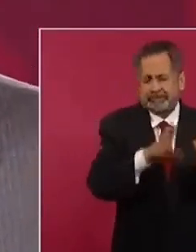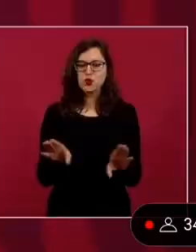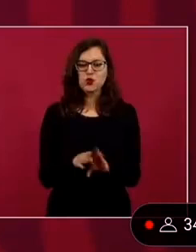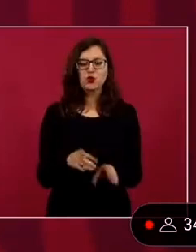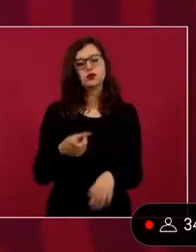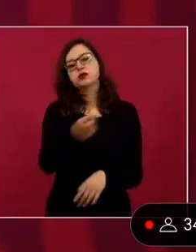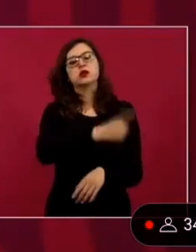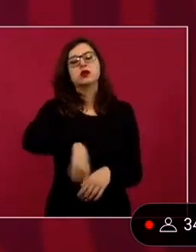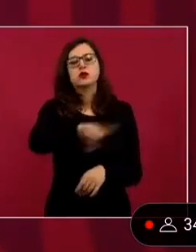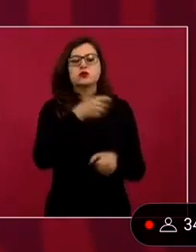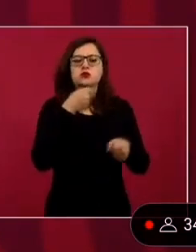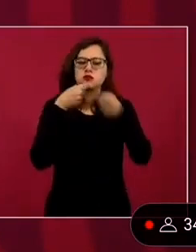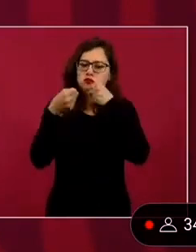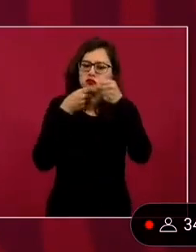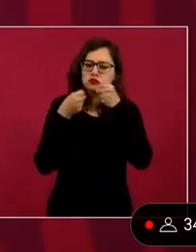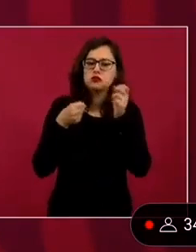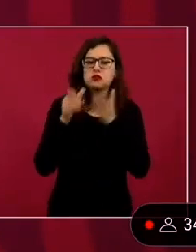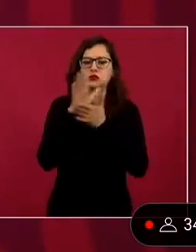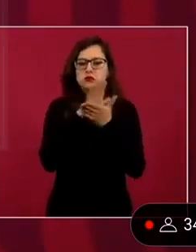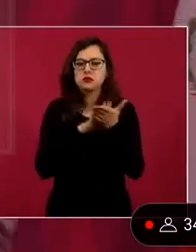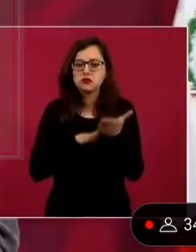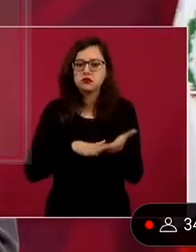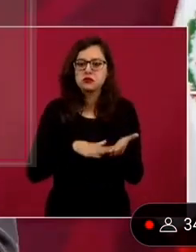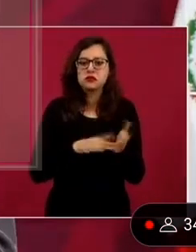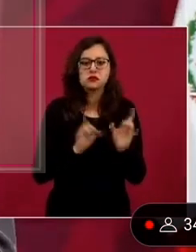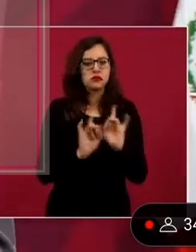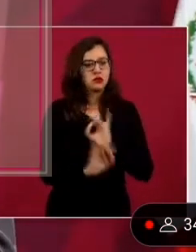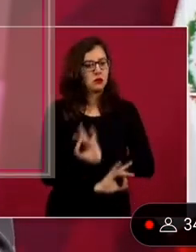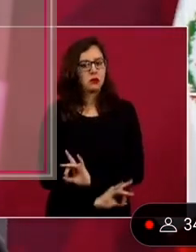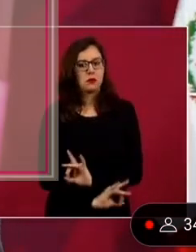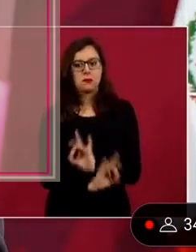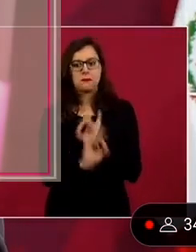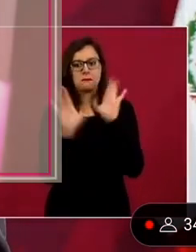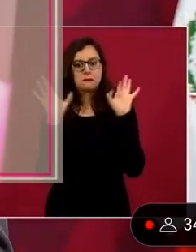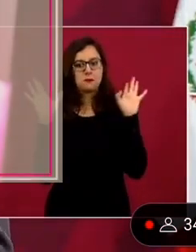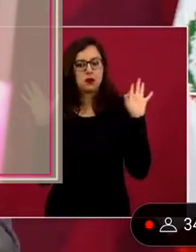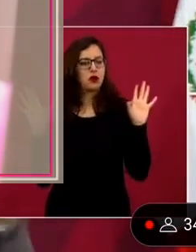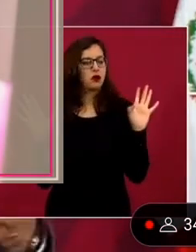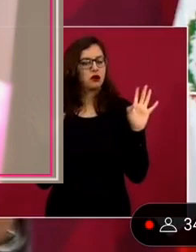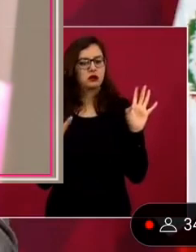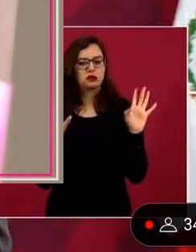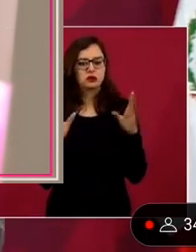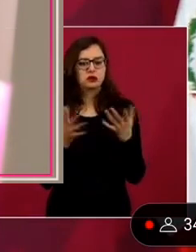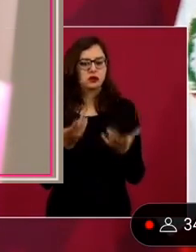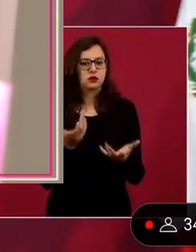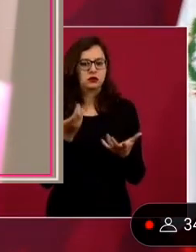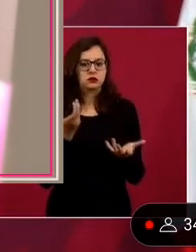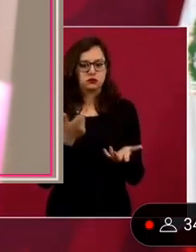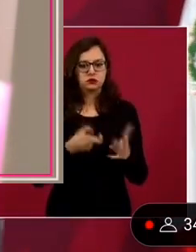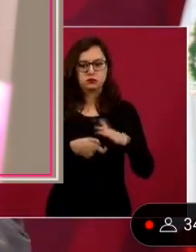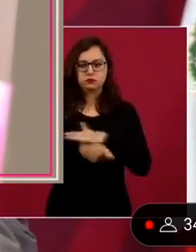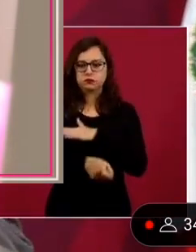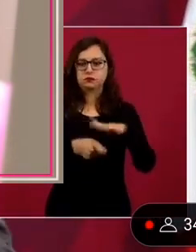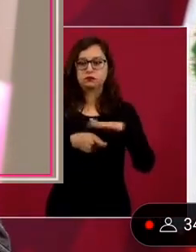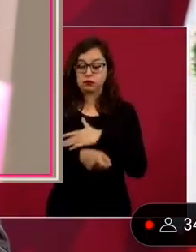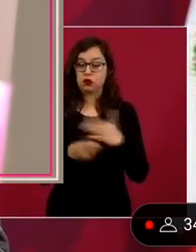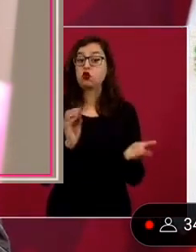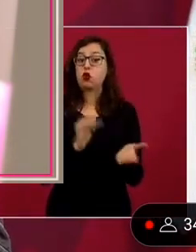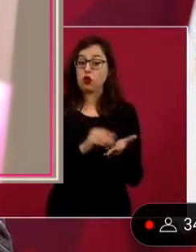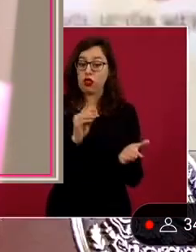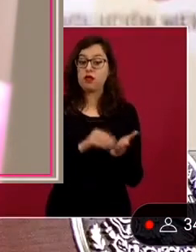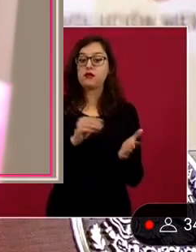rosa. Sin embargo, López Obrador reiteró sus cuestionamientos al periodista Loret de Mola, insistiendo que es necesario